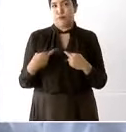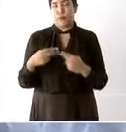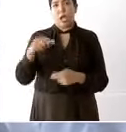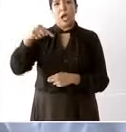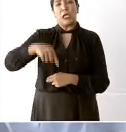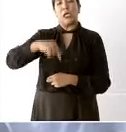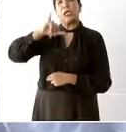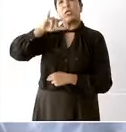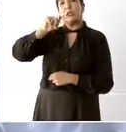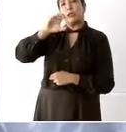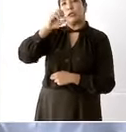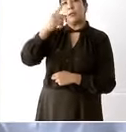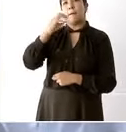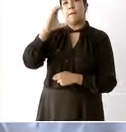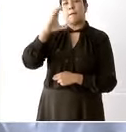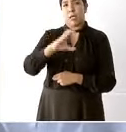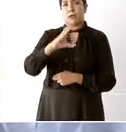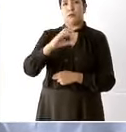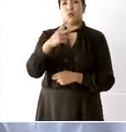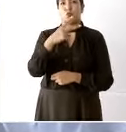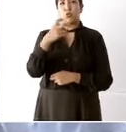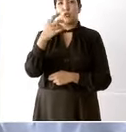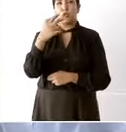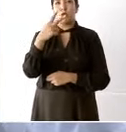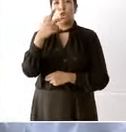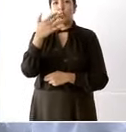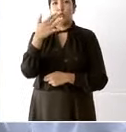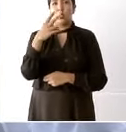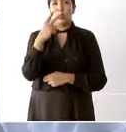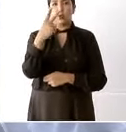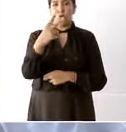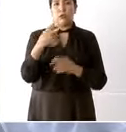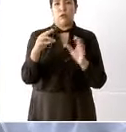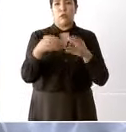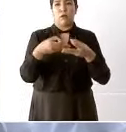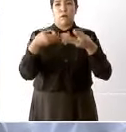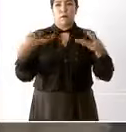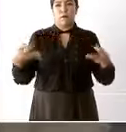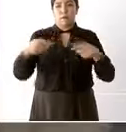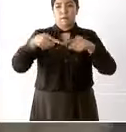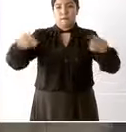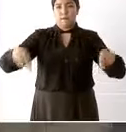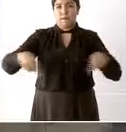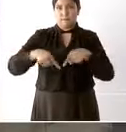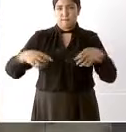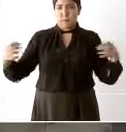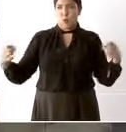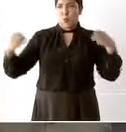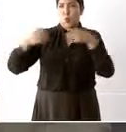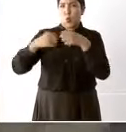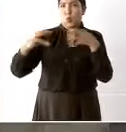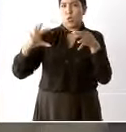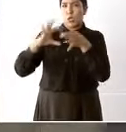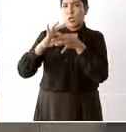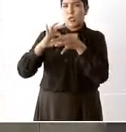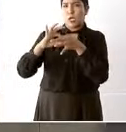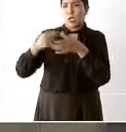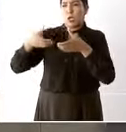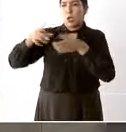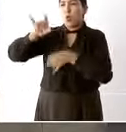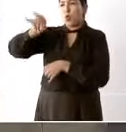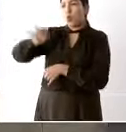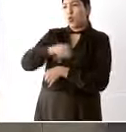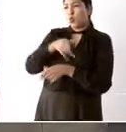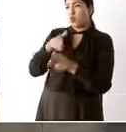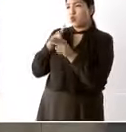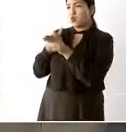402 hectáreas a pie de la autopista 185 y la carretera estatal cercana a la vía férrea, conexión con la línea K, acceso a